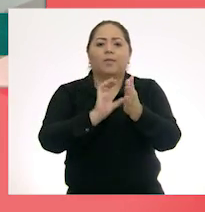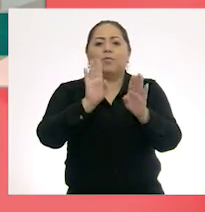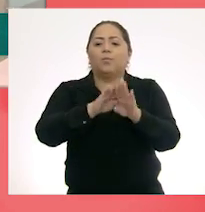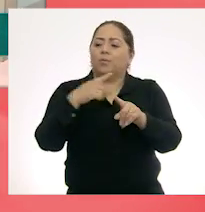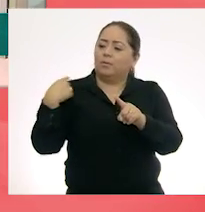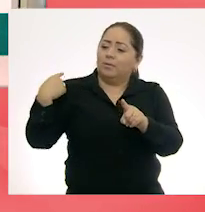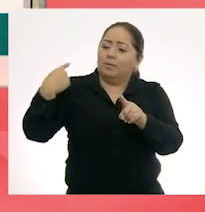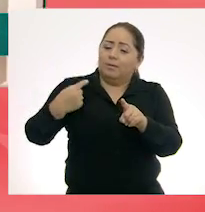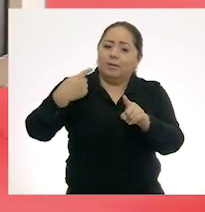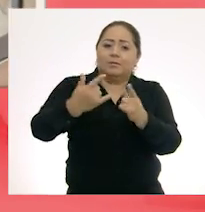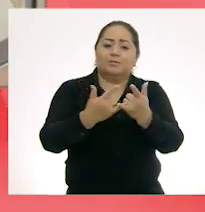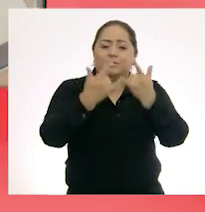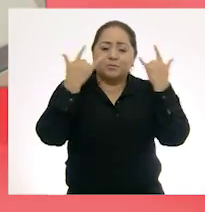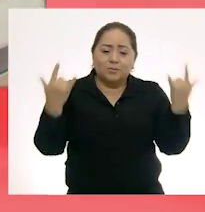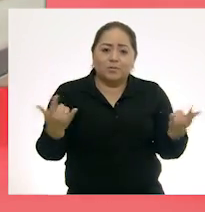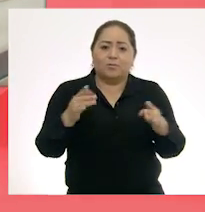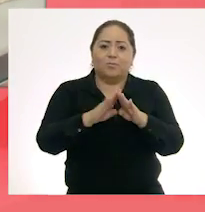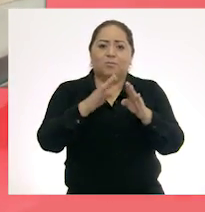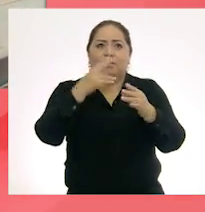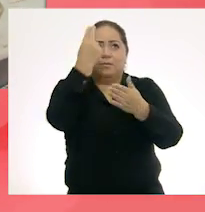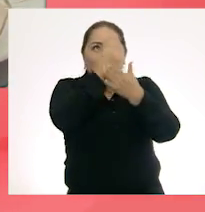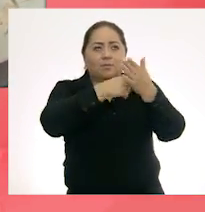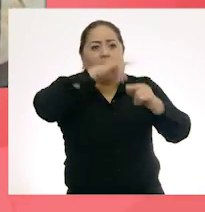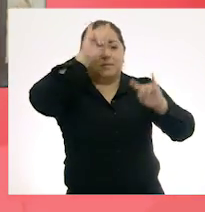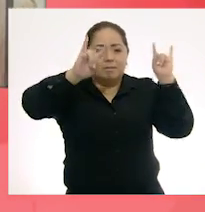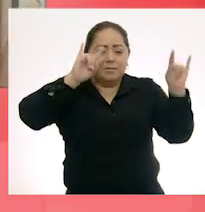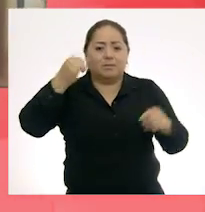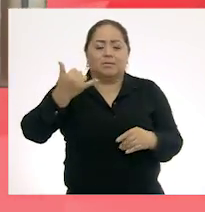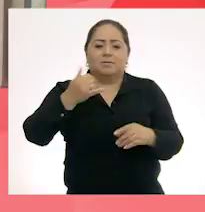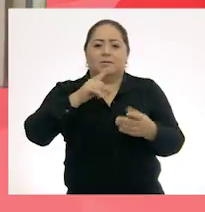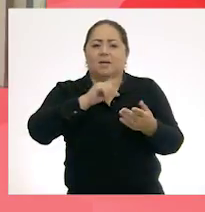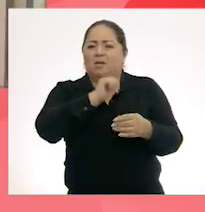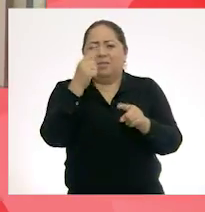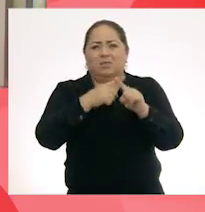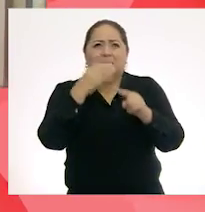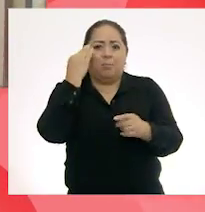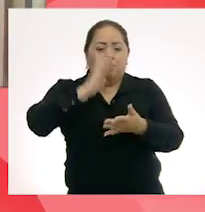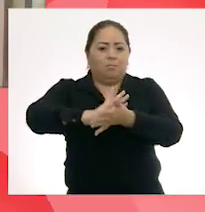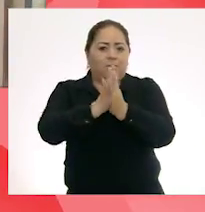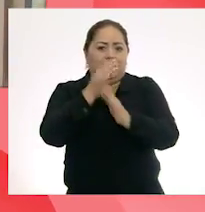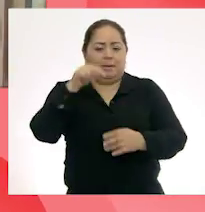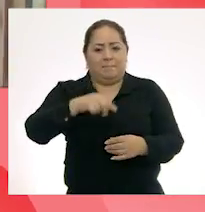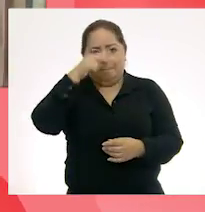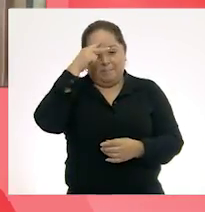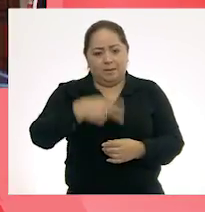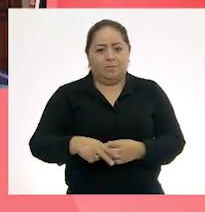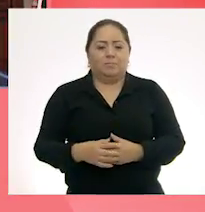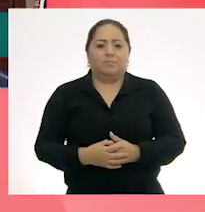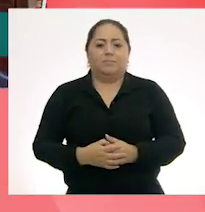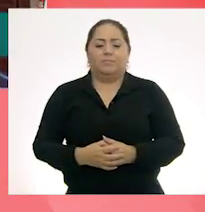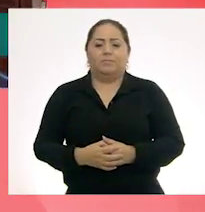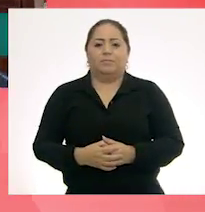la historia del diseño, las artes gráficas, la publicidad y la medición del tiempo en México.